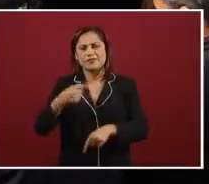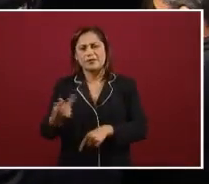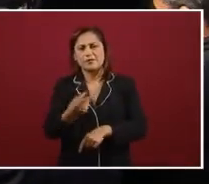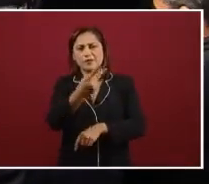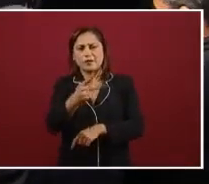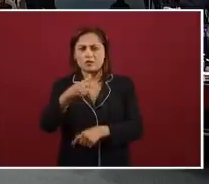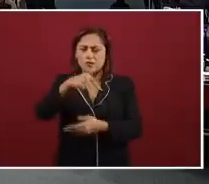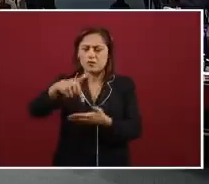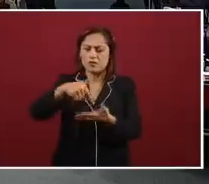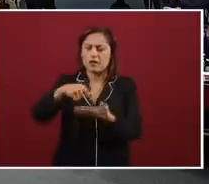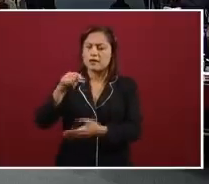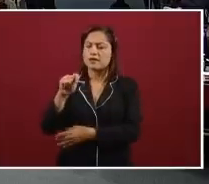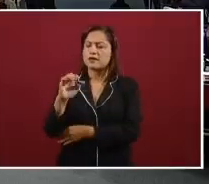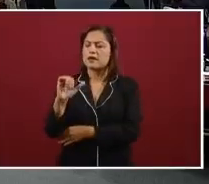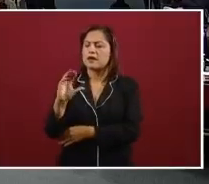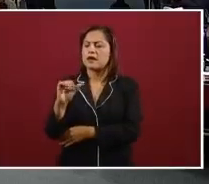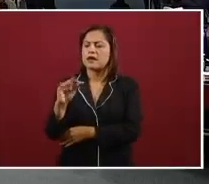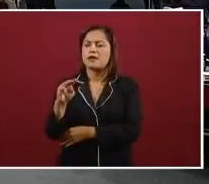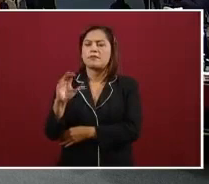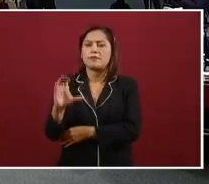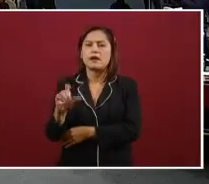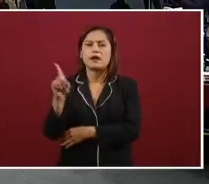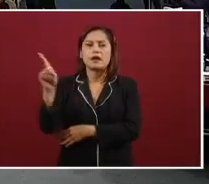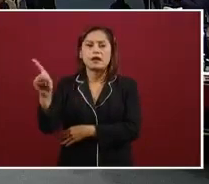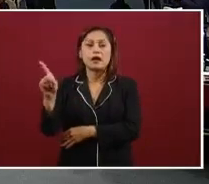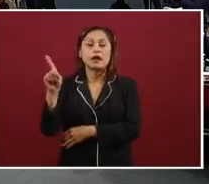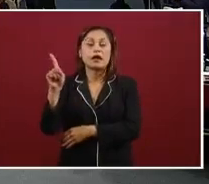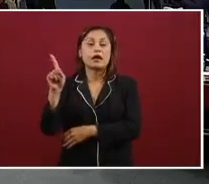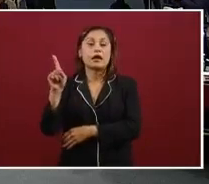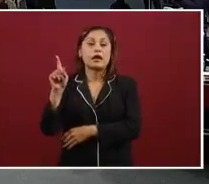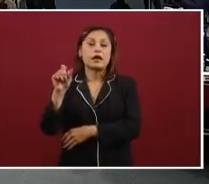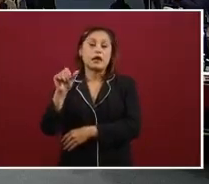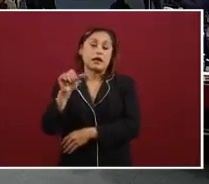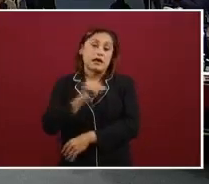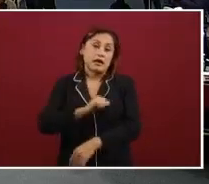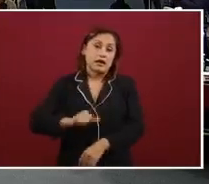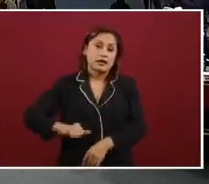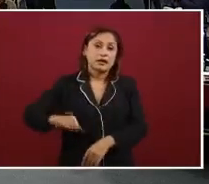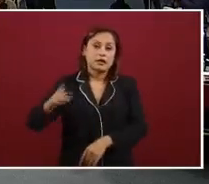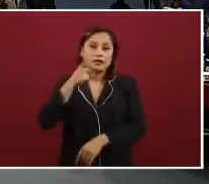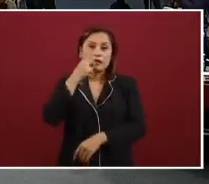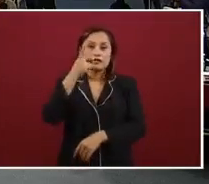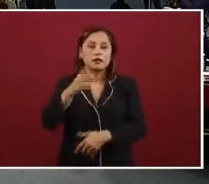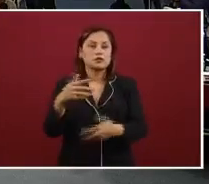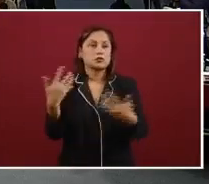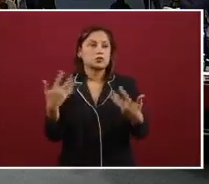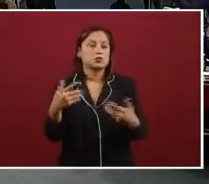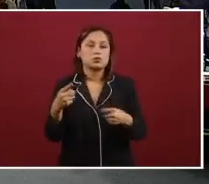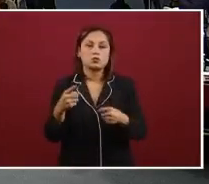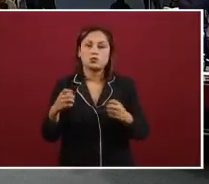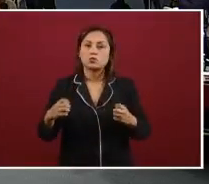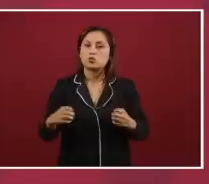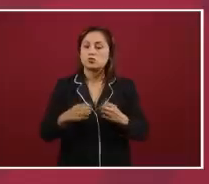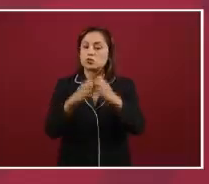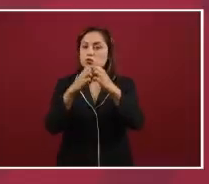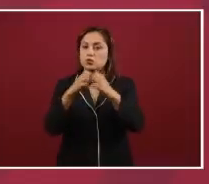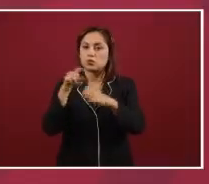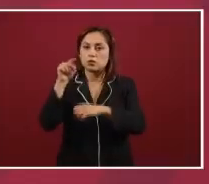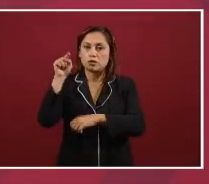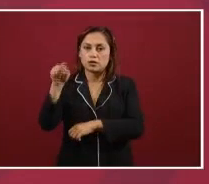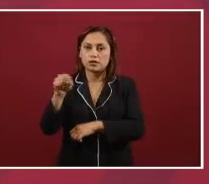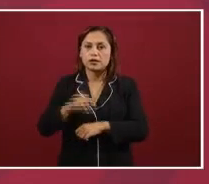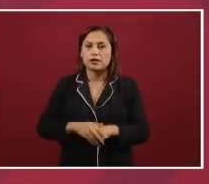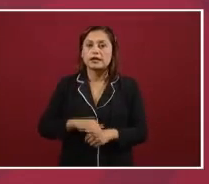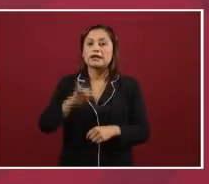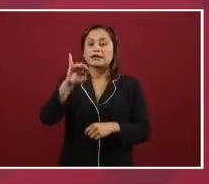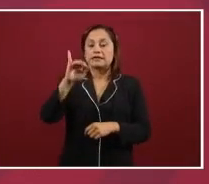incluso la alcaldesa dijo que estaban en estado de alerta. Sí, nos estamos